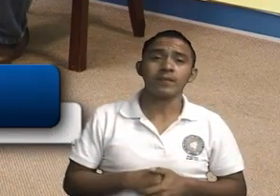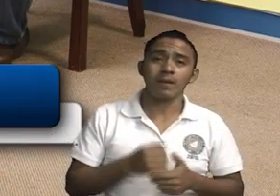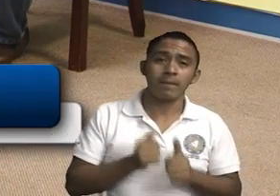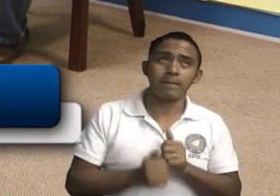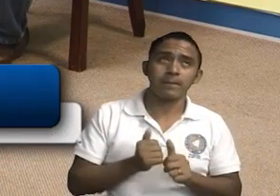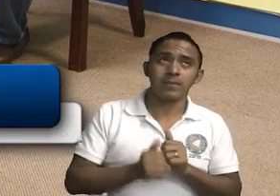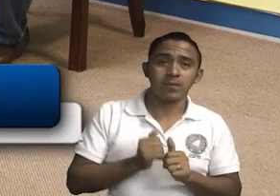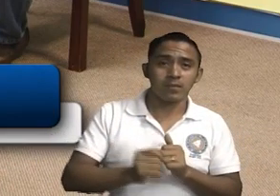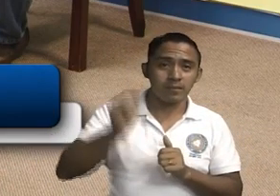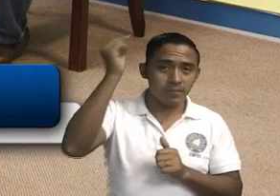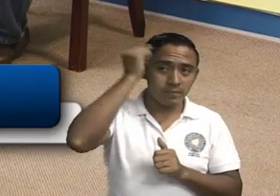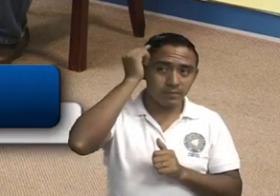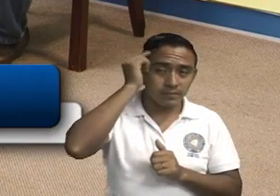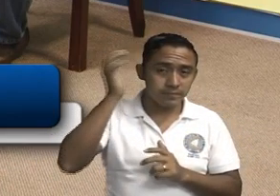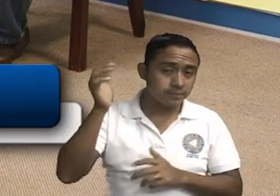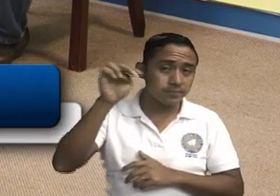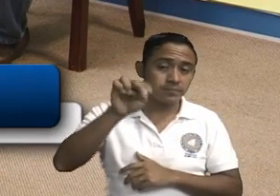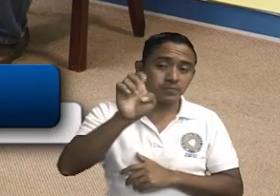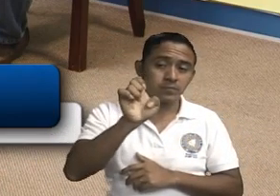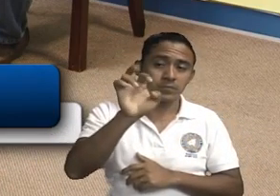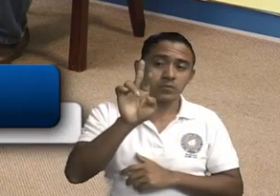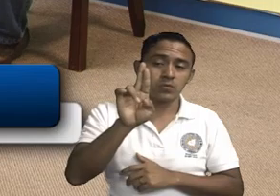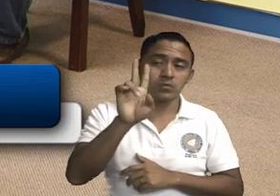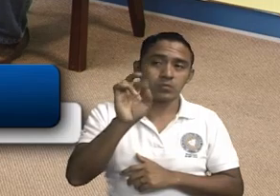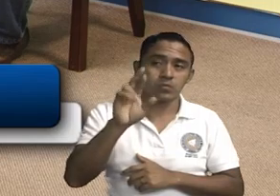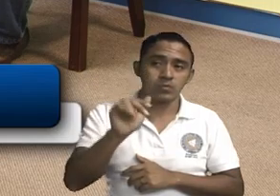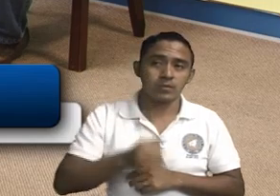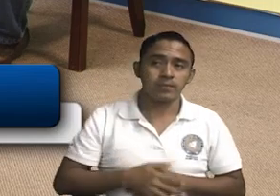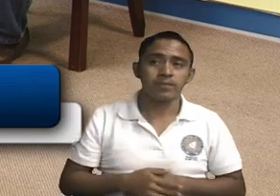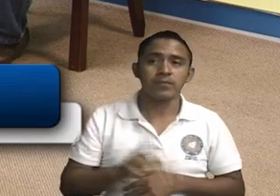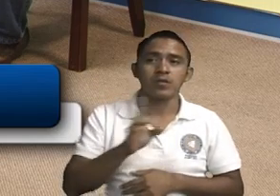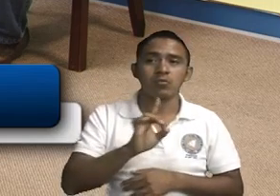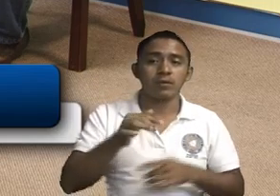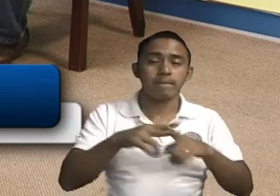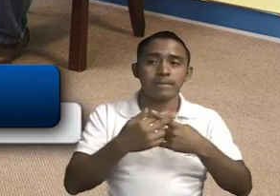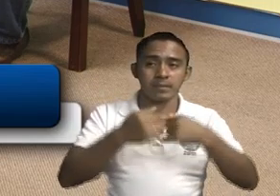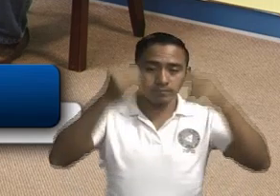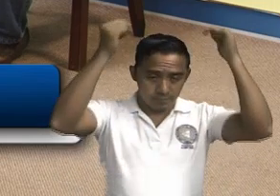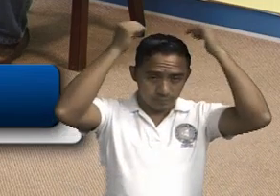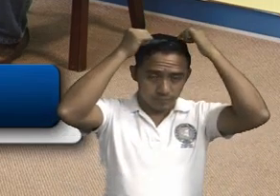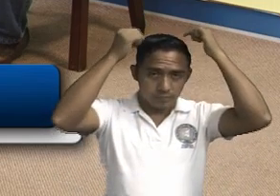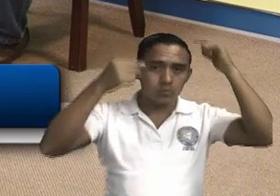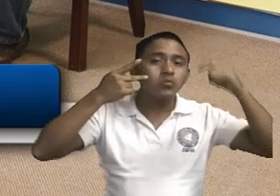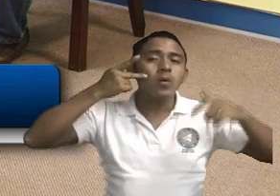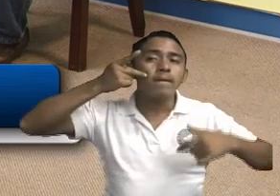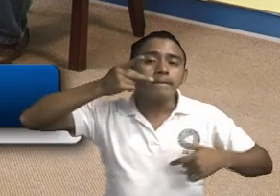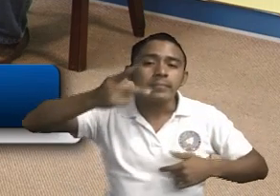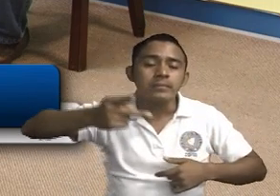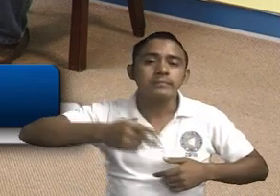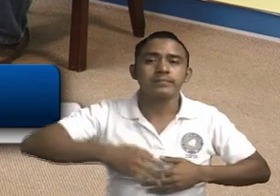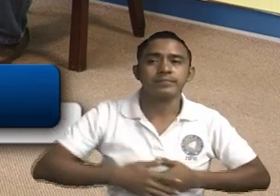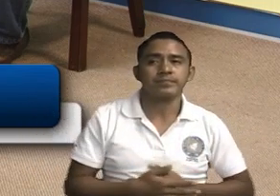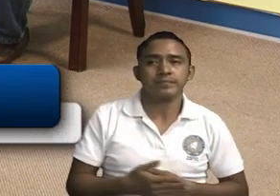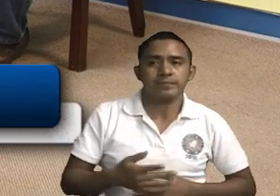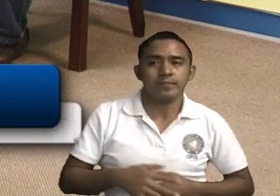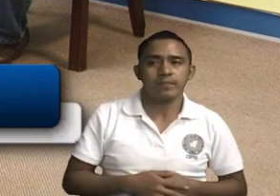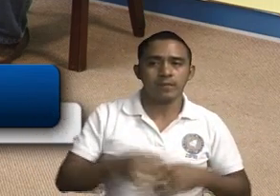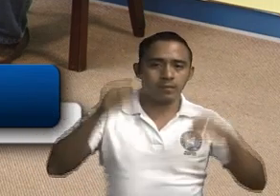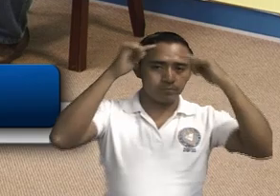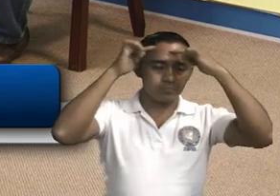neurológicas. Uh-huh. O sea, generalmente vos sabés que el estímulo comienza por lo que vos ves. Claro, claro. Entonces, el estímulo